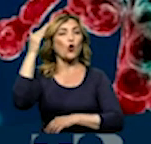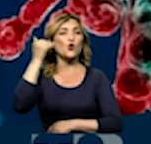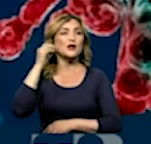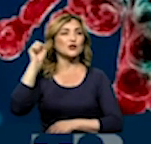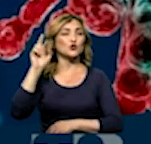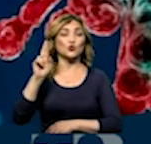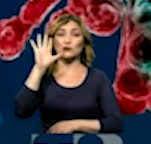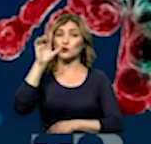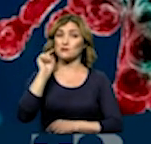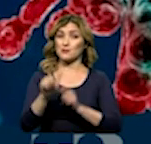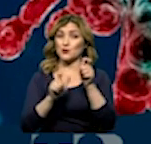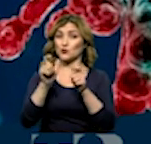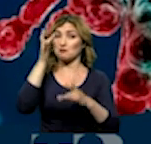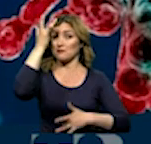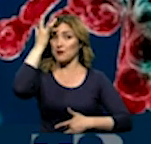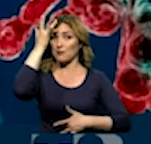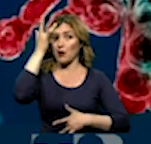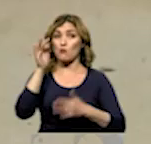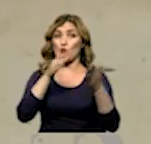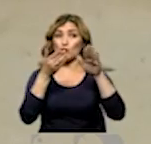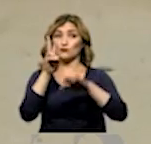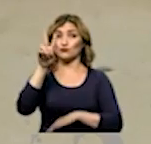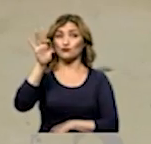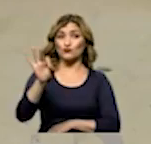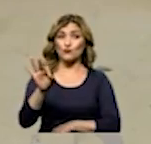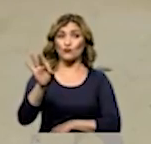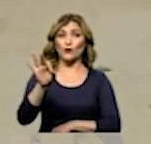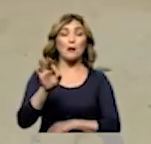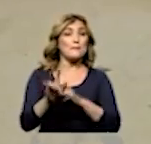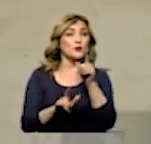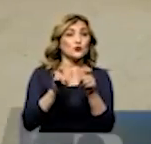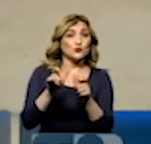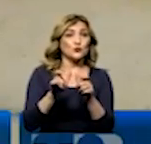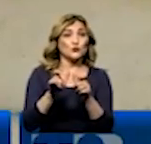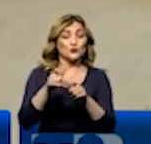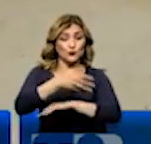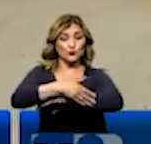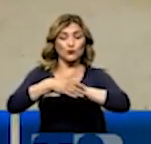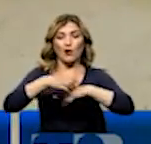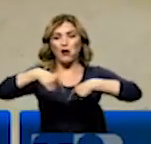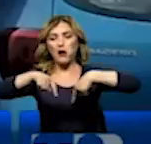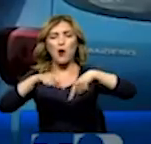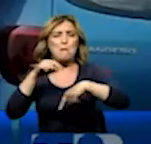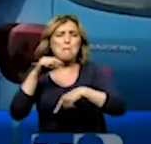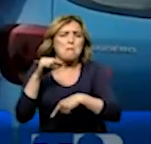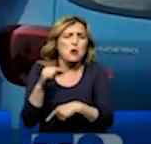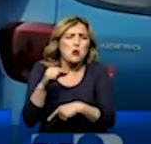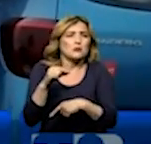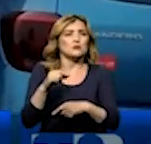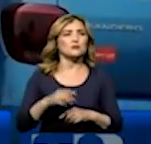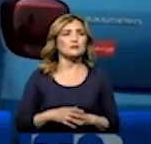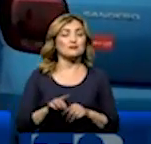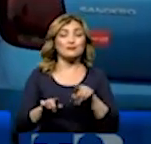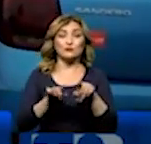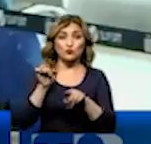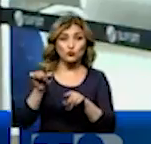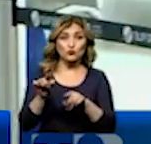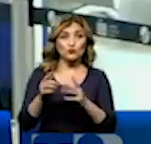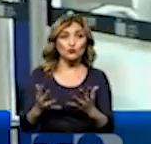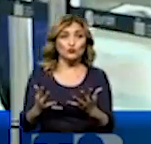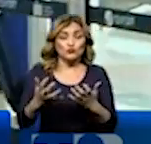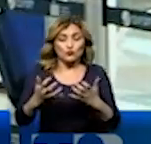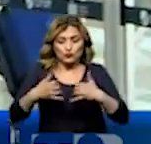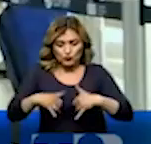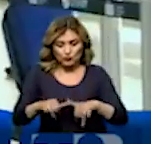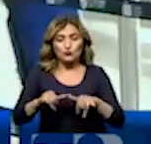personas y ya hay 29 muertos. Pese a que ya no hay mucha gente en las calles por el temor, muchos como ella intentan